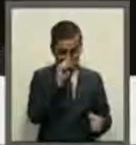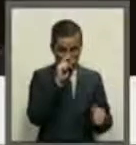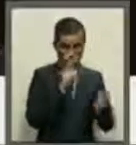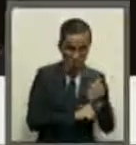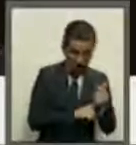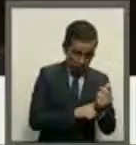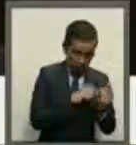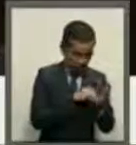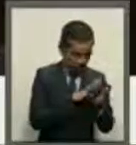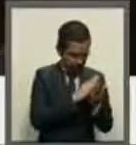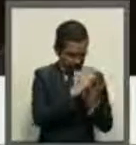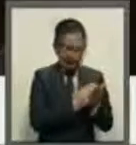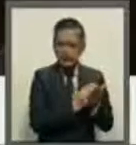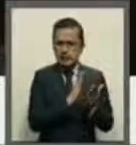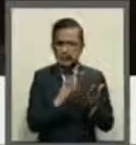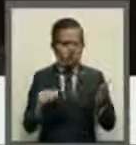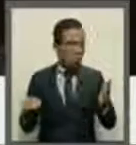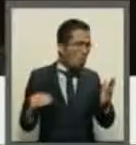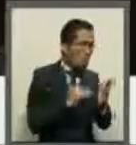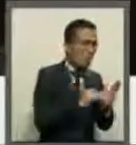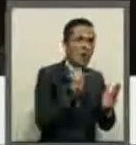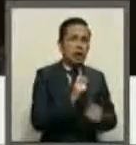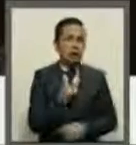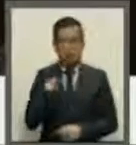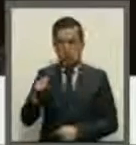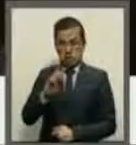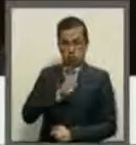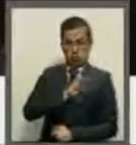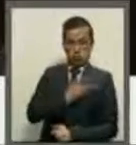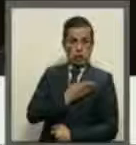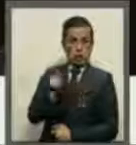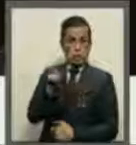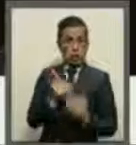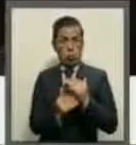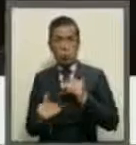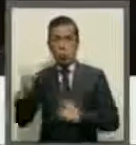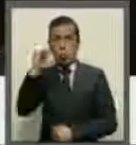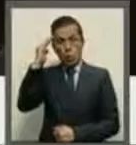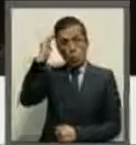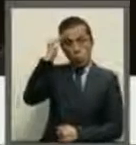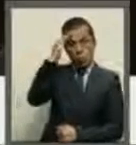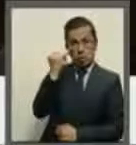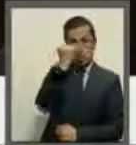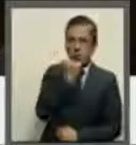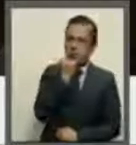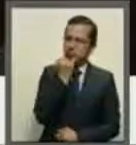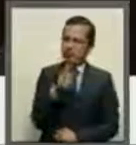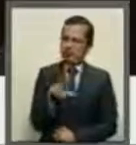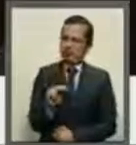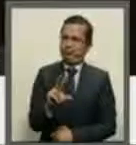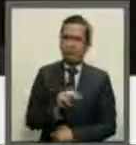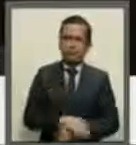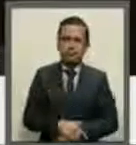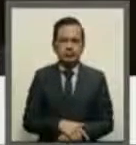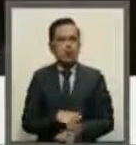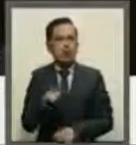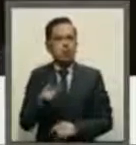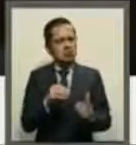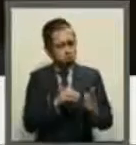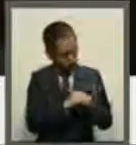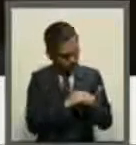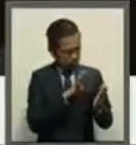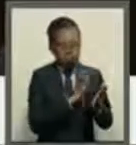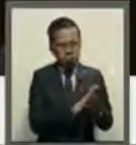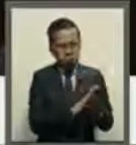Unidos Mexicanos no se establece que el español sea el idioma nacional, sino que se da cabida y